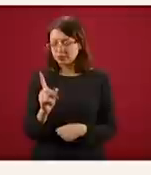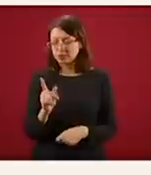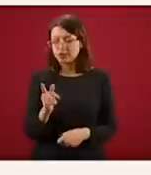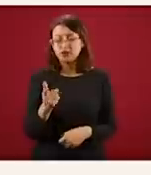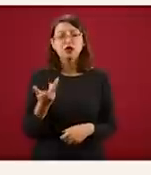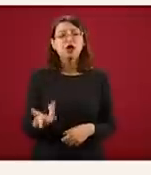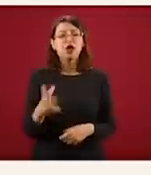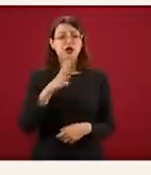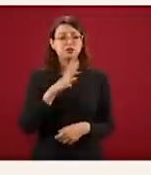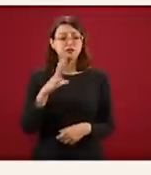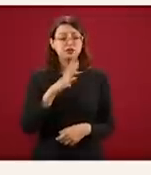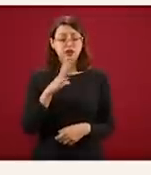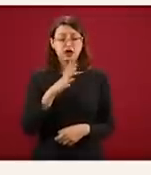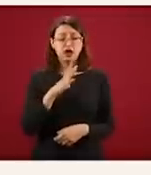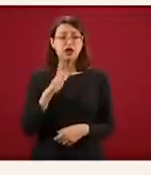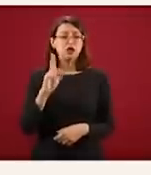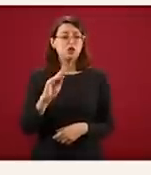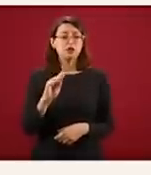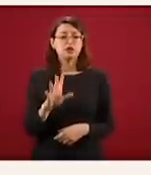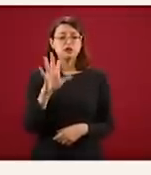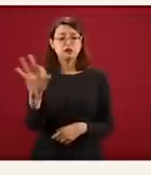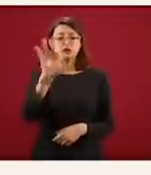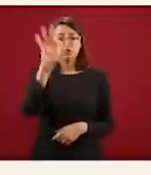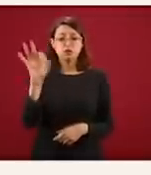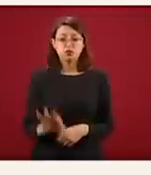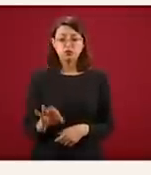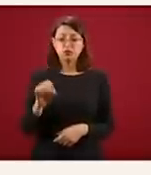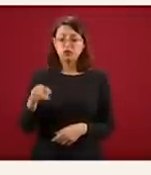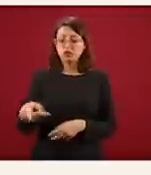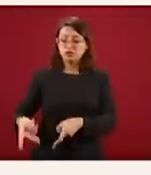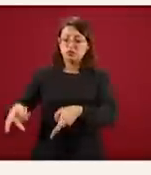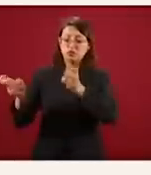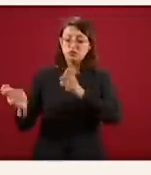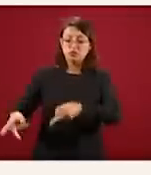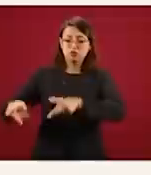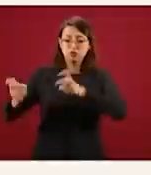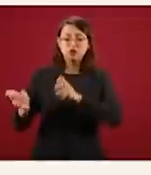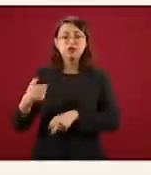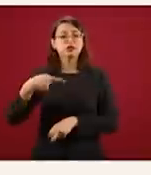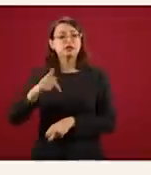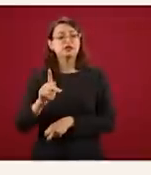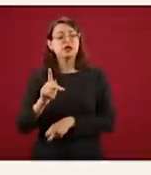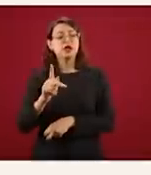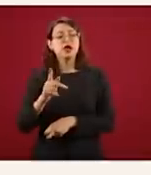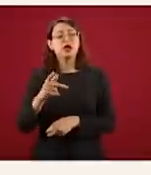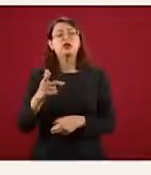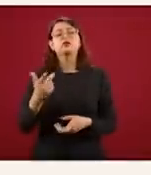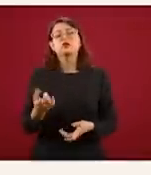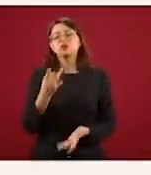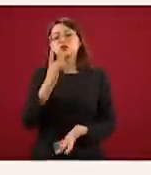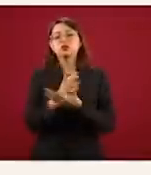donde están actualmente más del 95% de las tomas clandestinas. Entonces son 149 y el objetivo de este